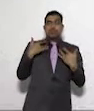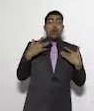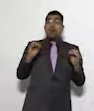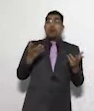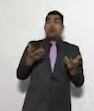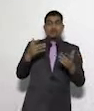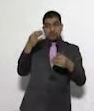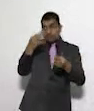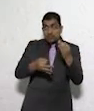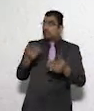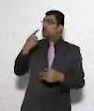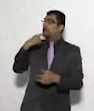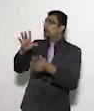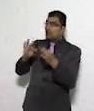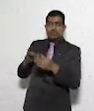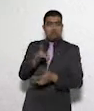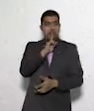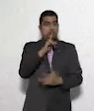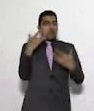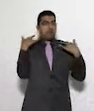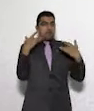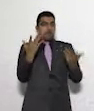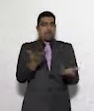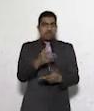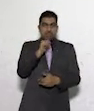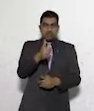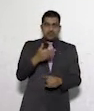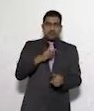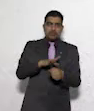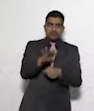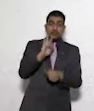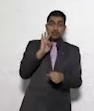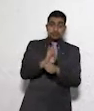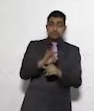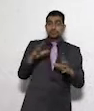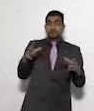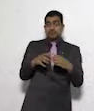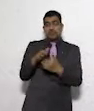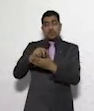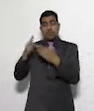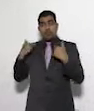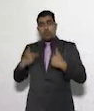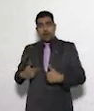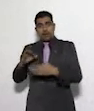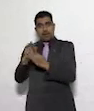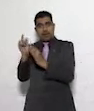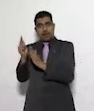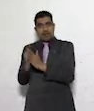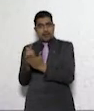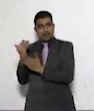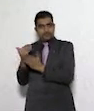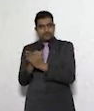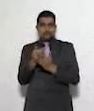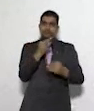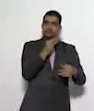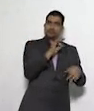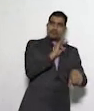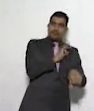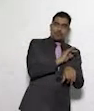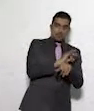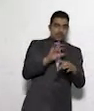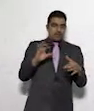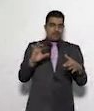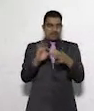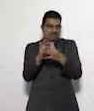seguridad, justicia y derechos humanos deben estar indisolublemente vinculados, de